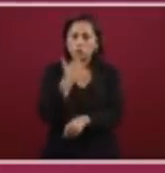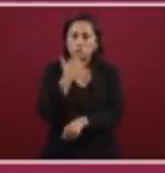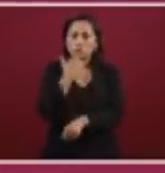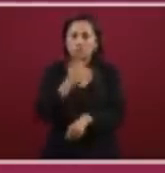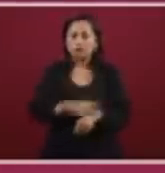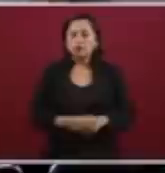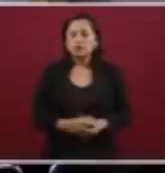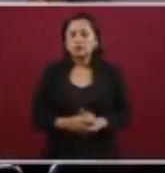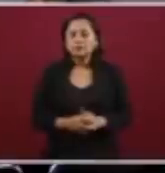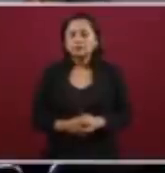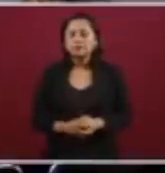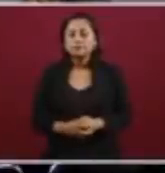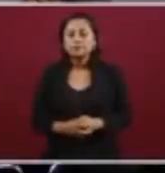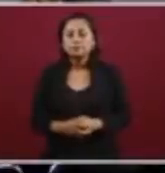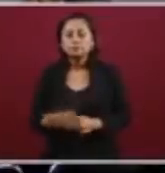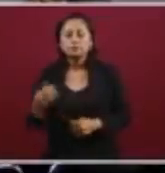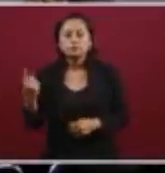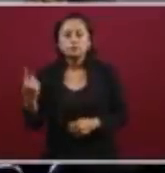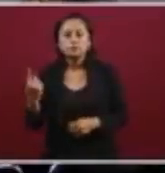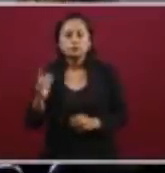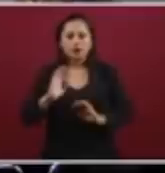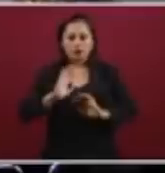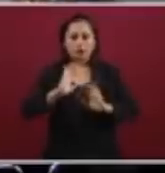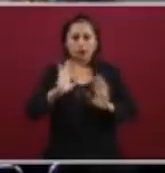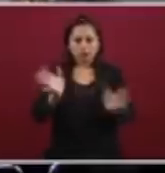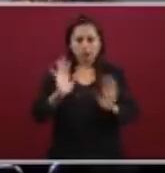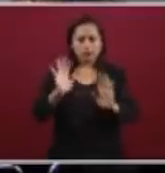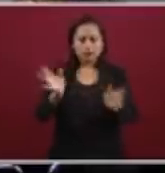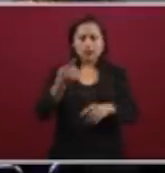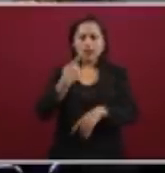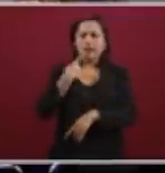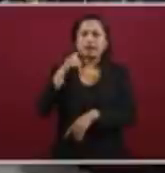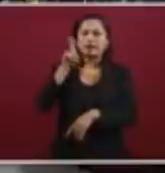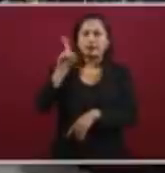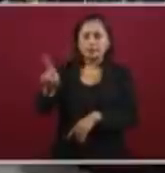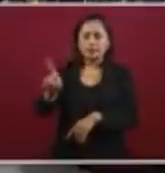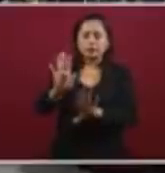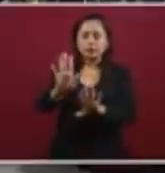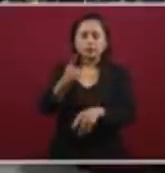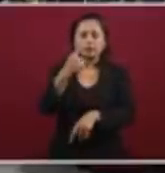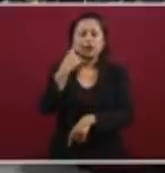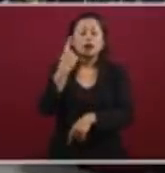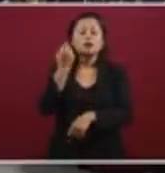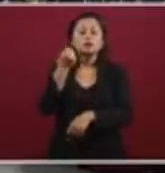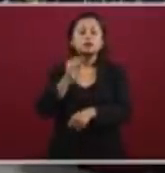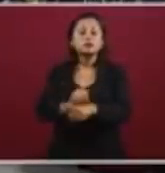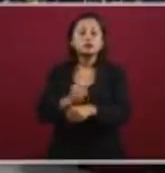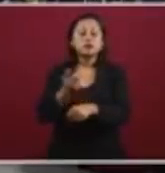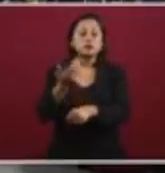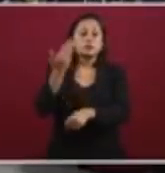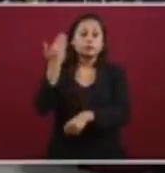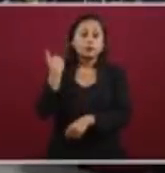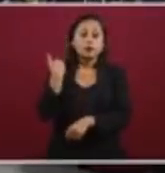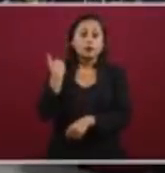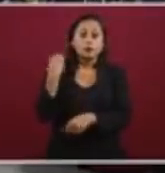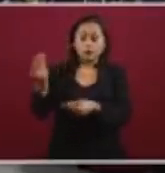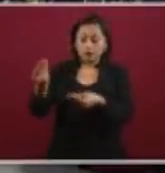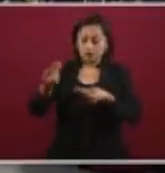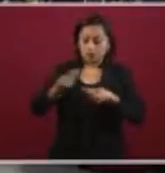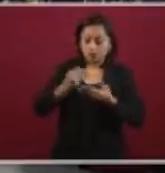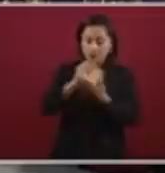mantén la semana pasada el que me dio el informe